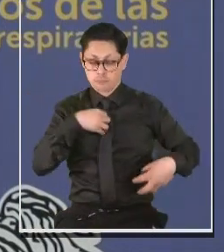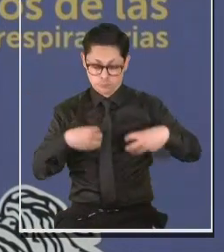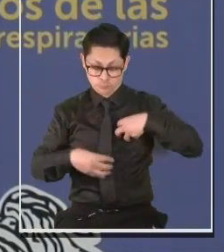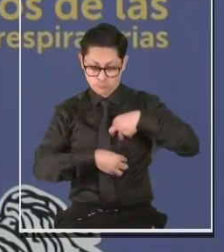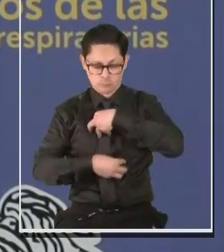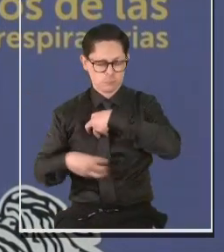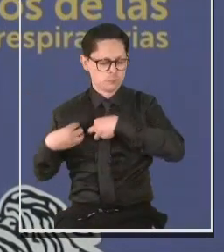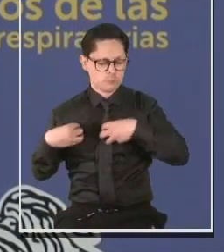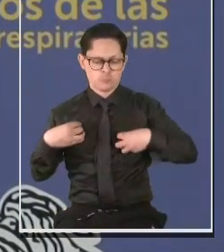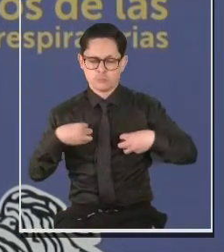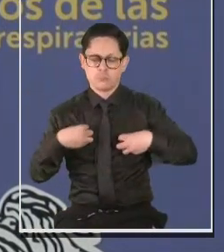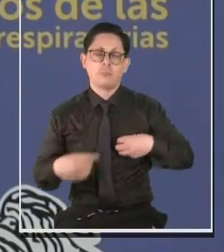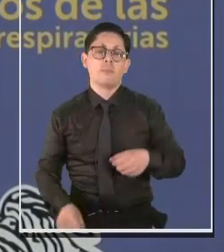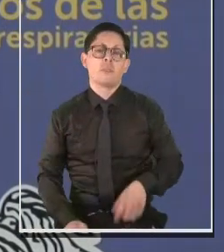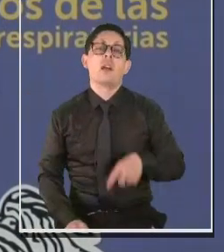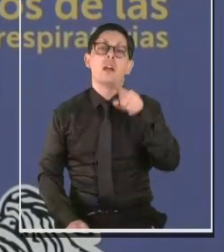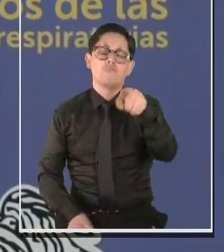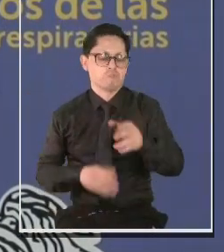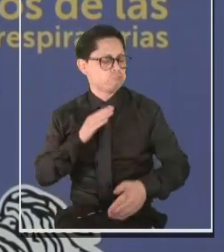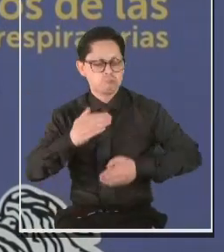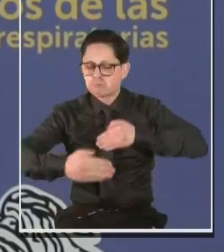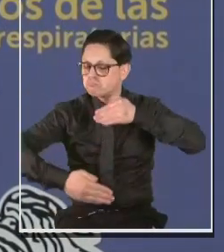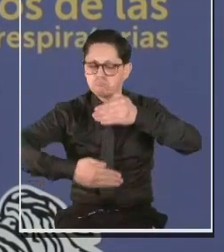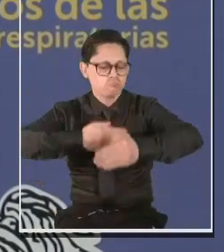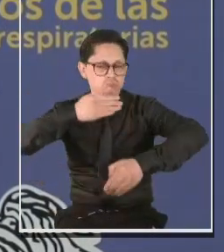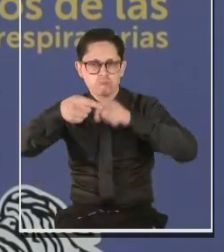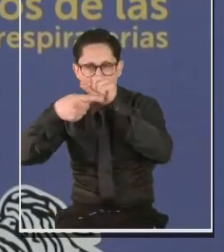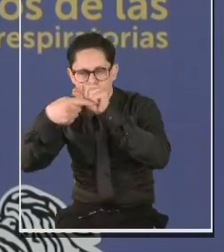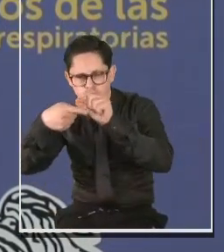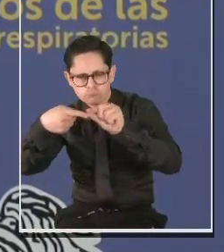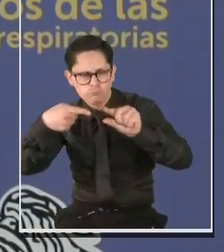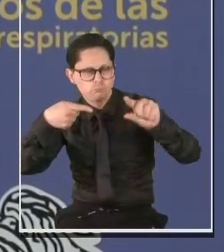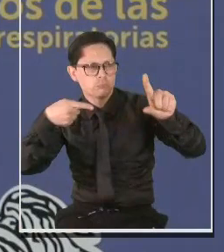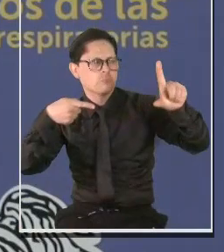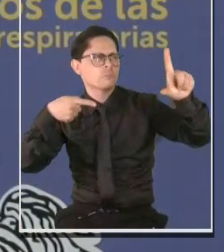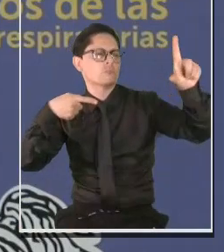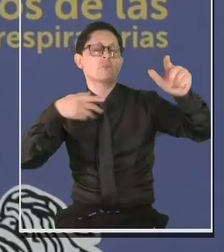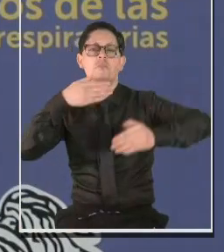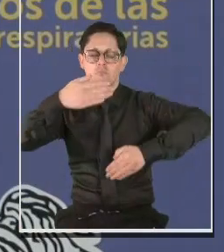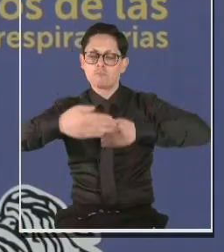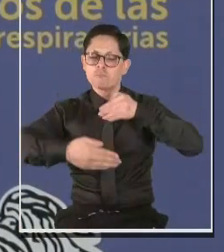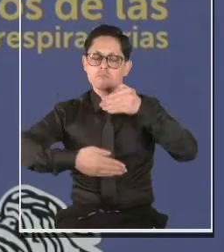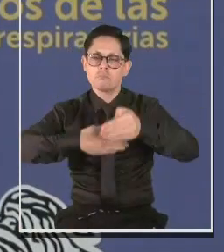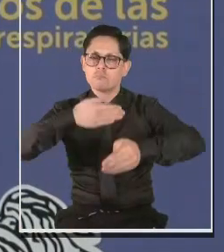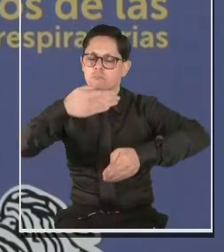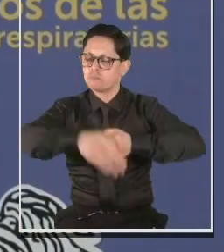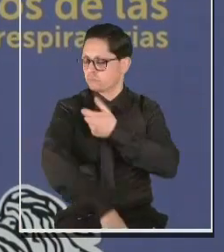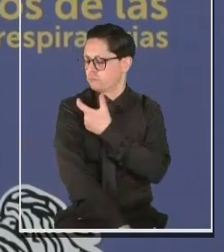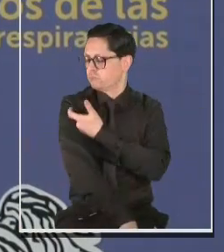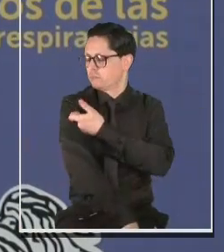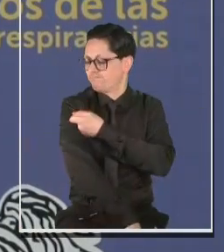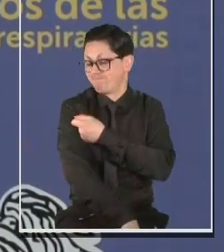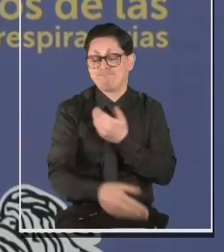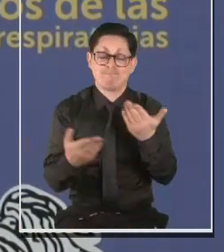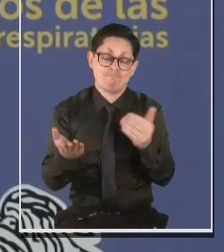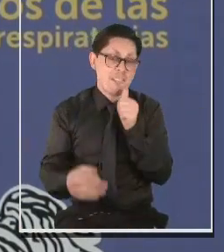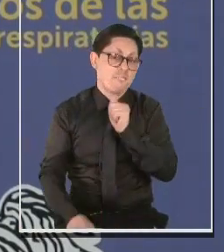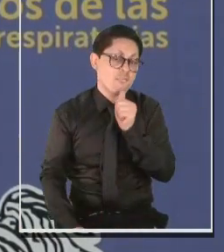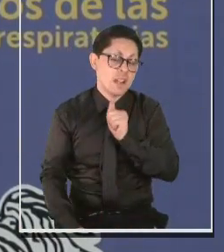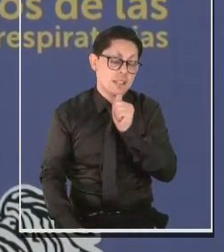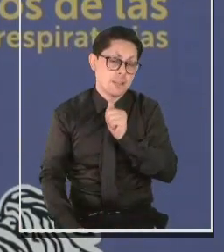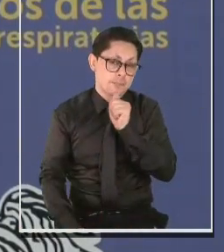hemos seguido avanzando de manera importante en la vacunación pero aún nos falta